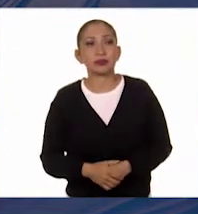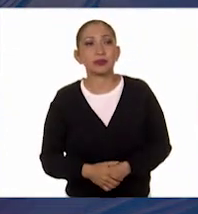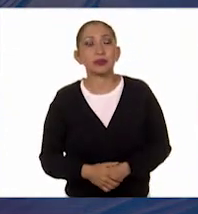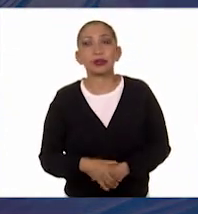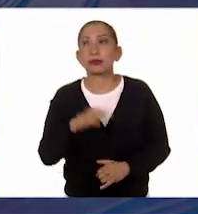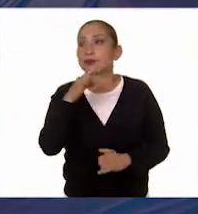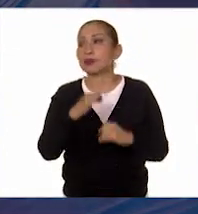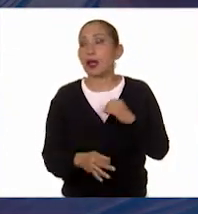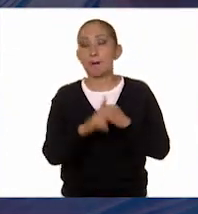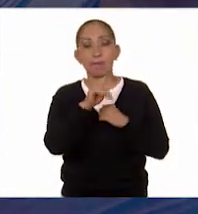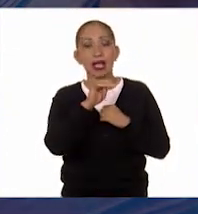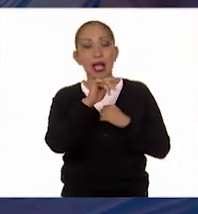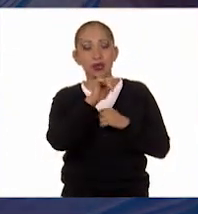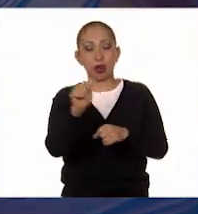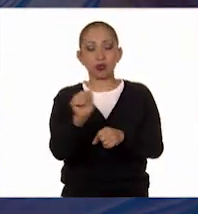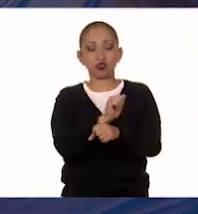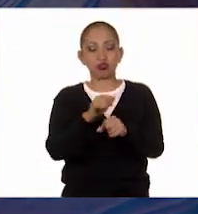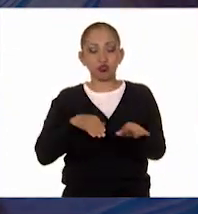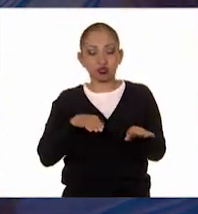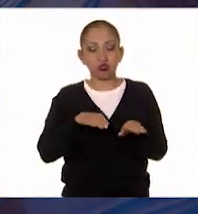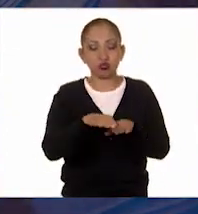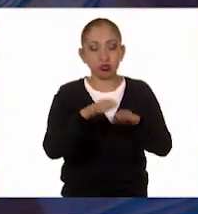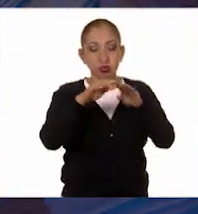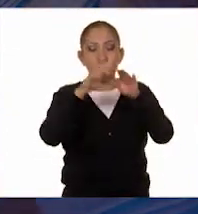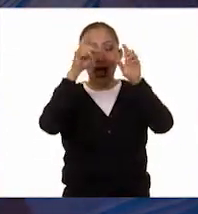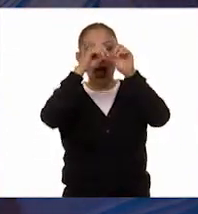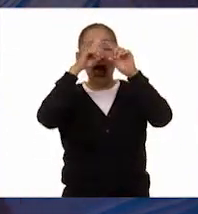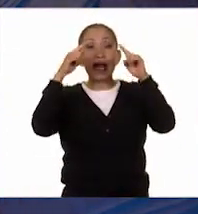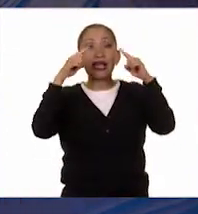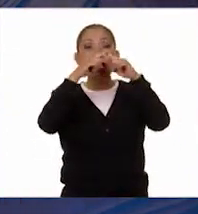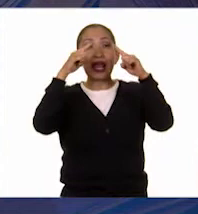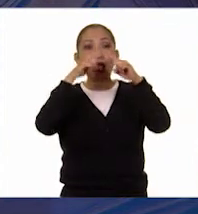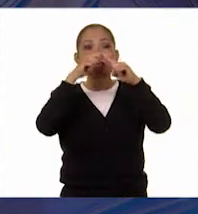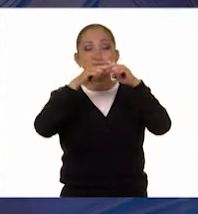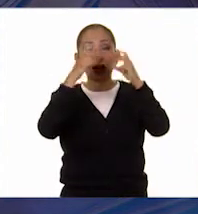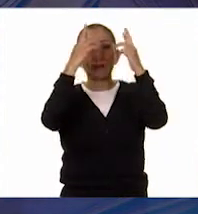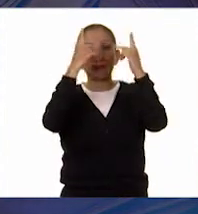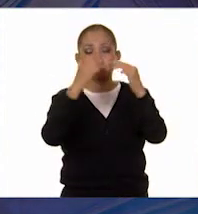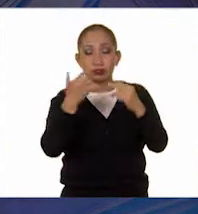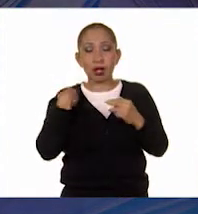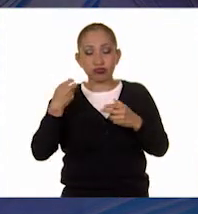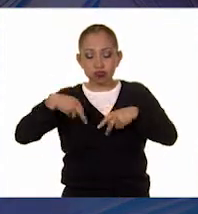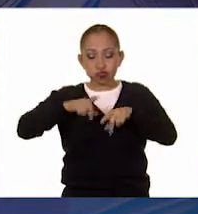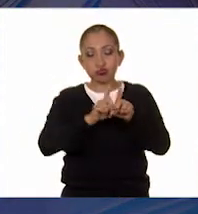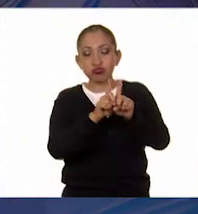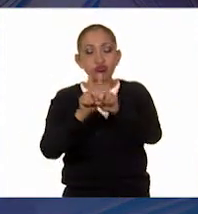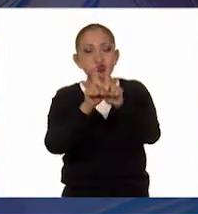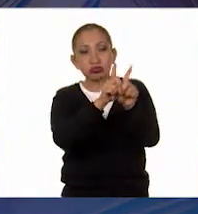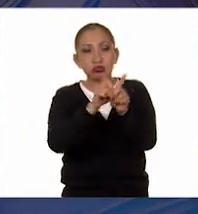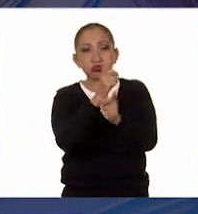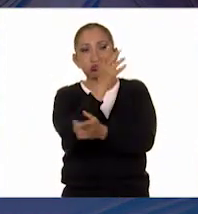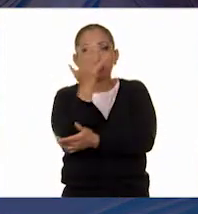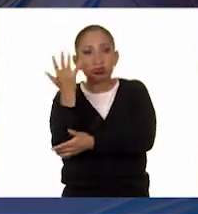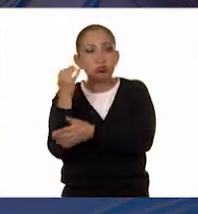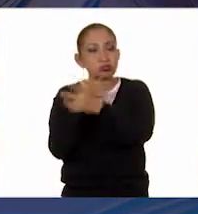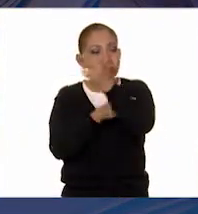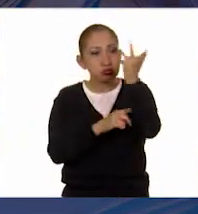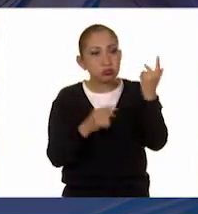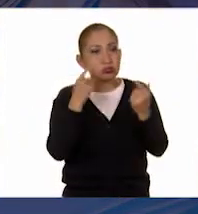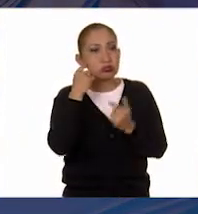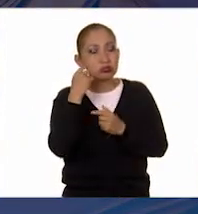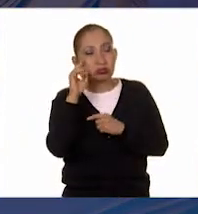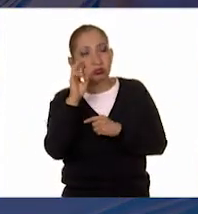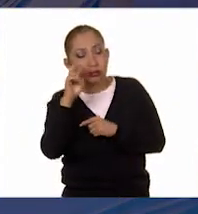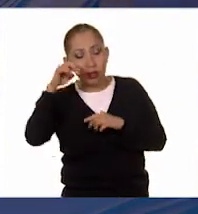Al fin, Pedro detuvo el Ford frente a un convento en ruinas. Bajaron y anduvieron por galerías llenas de musgos y de ecos. Se